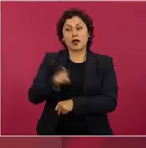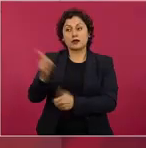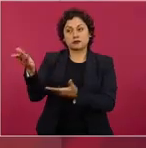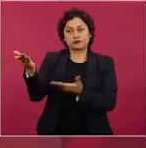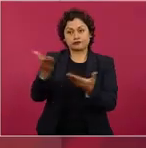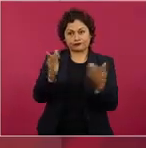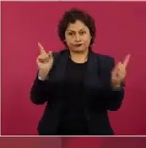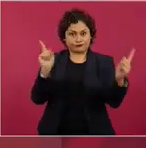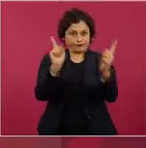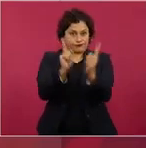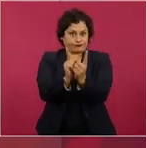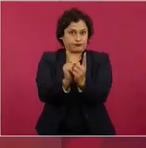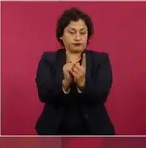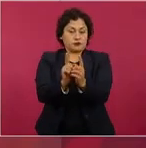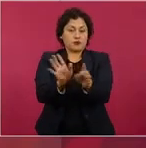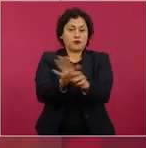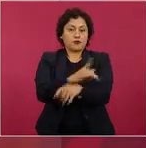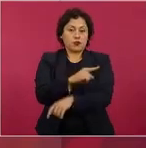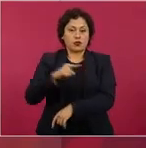la autoridad